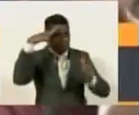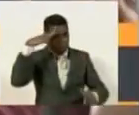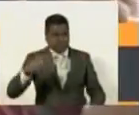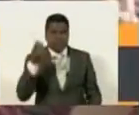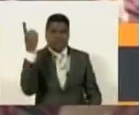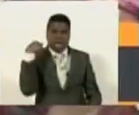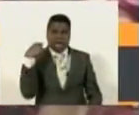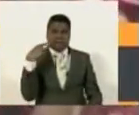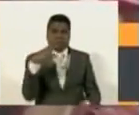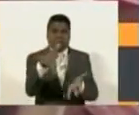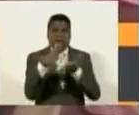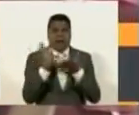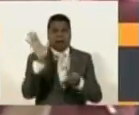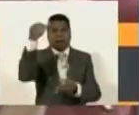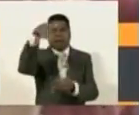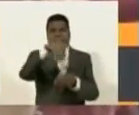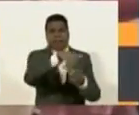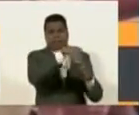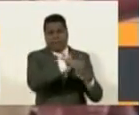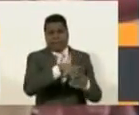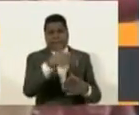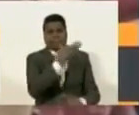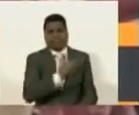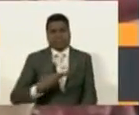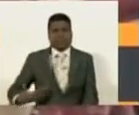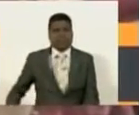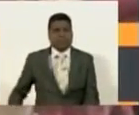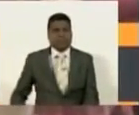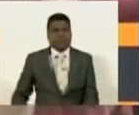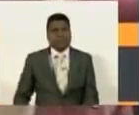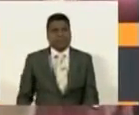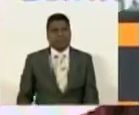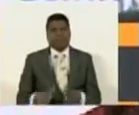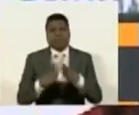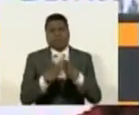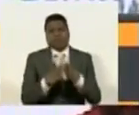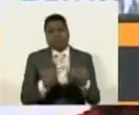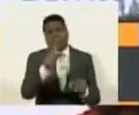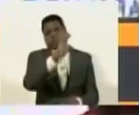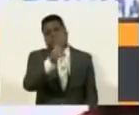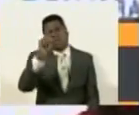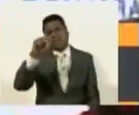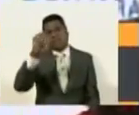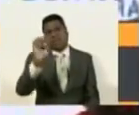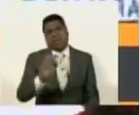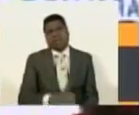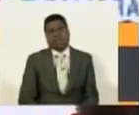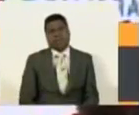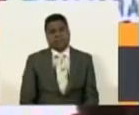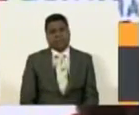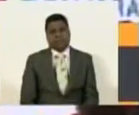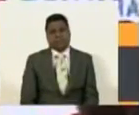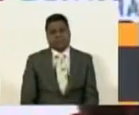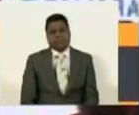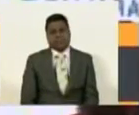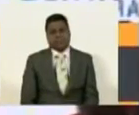la presidencia y que fue su oferta electoral del momento, una Asamblea Nacional Constituyente, por qué se